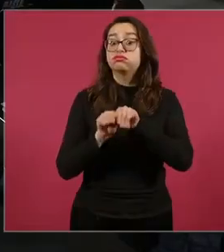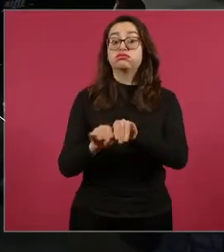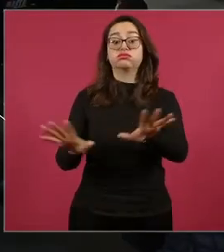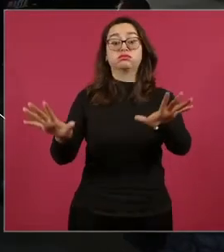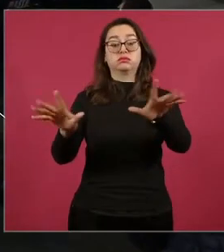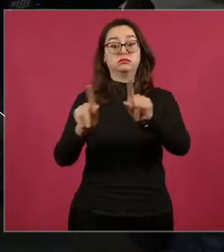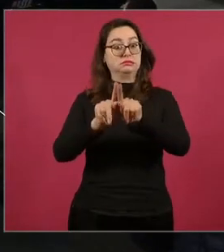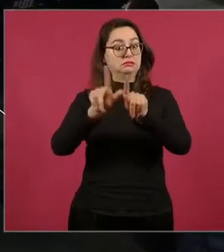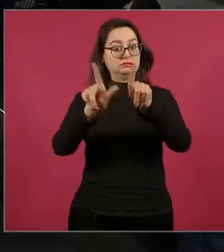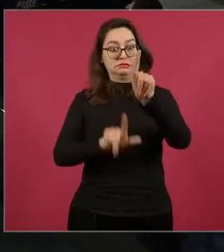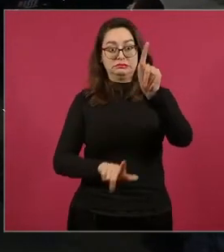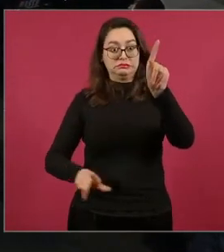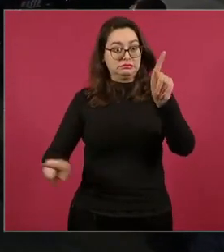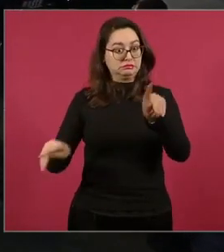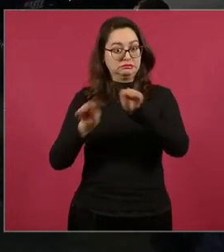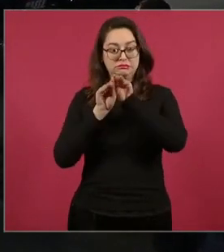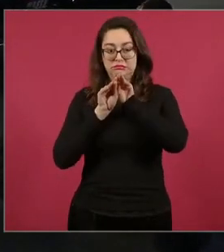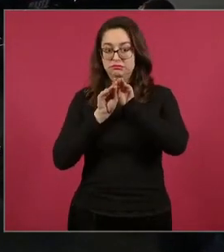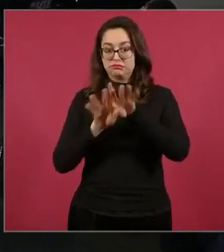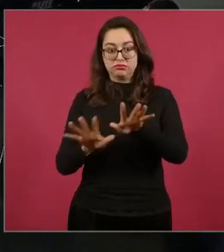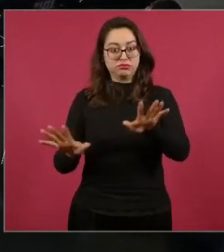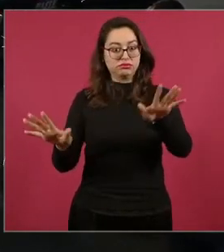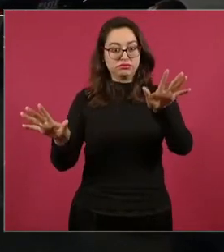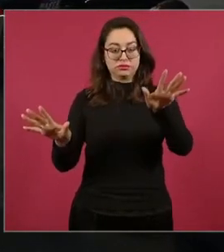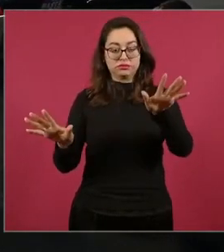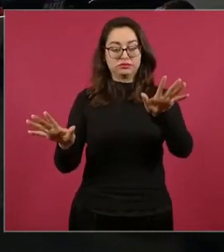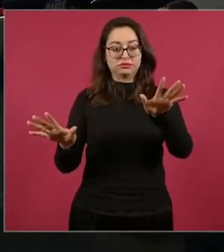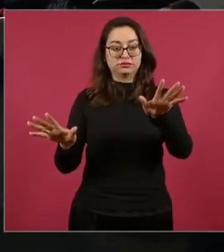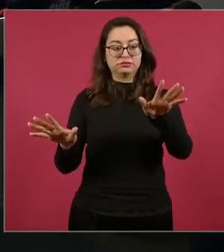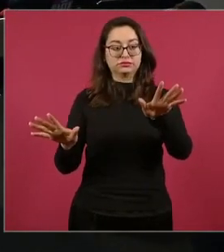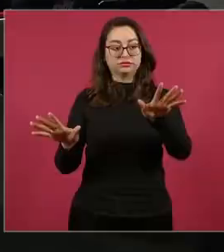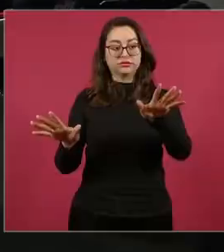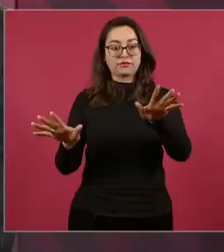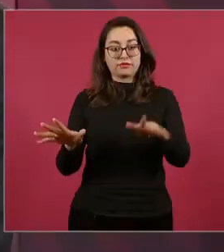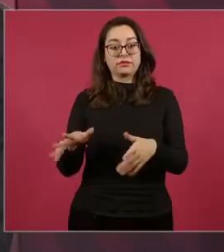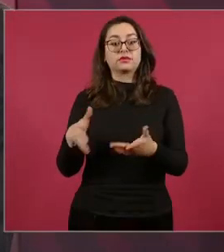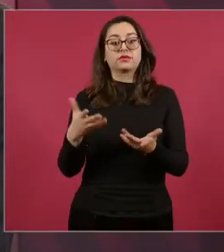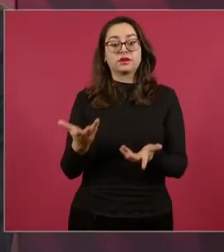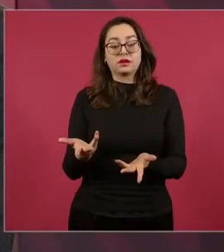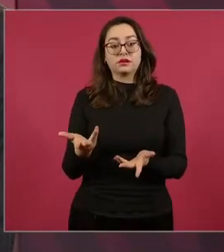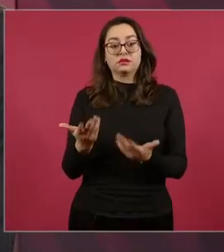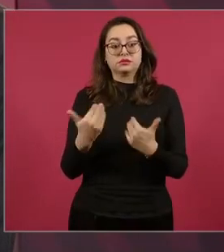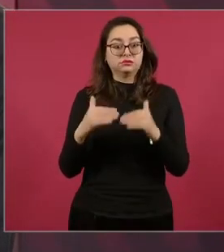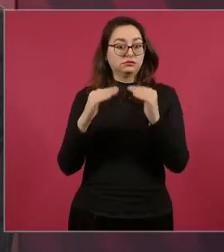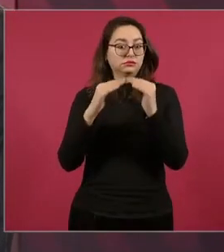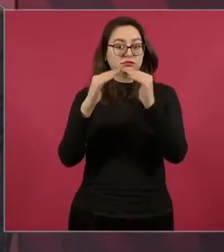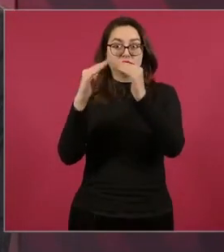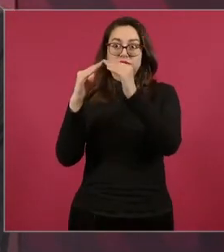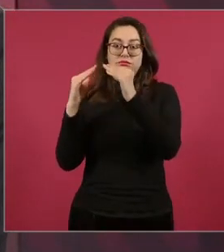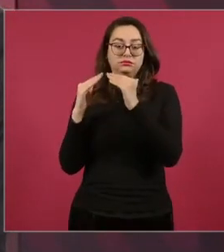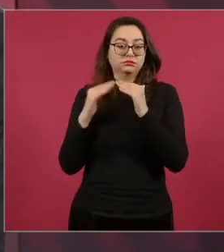pues la mayor parte de los clientes de la Comisión Federal de Electricidad pues son los hogares de México.